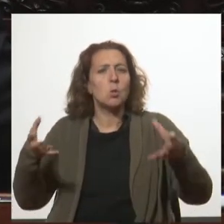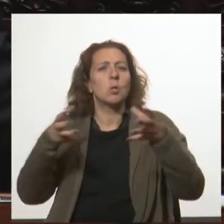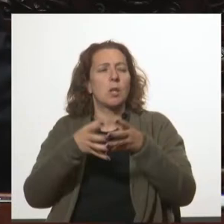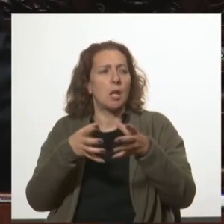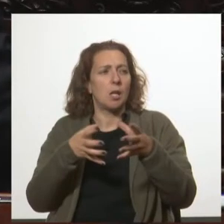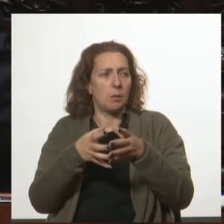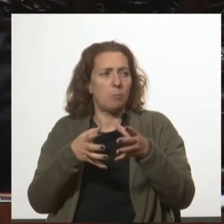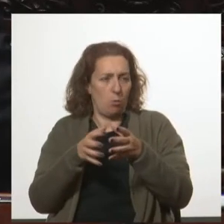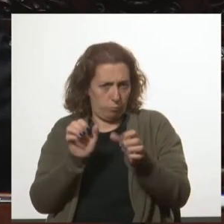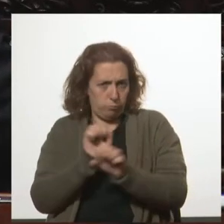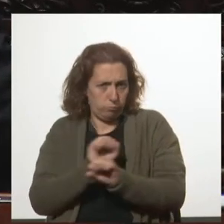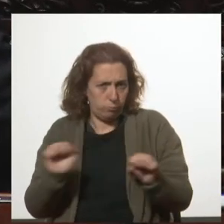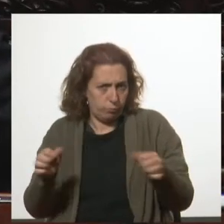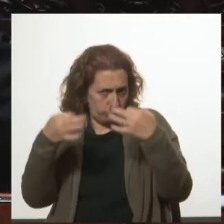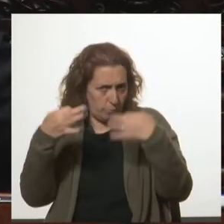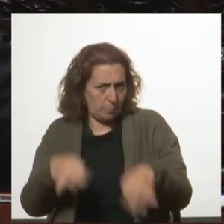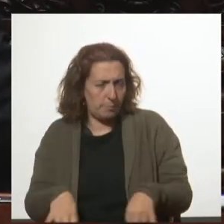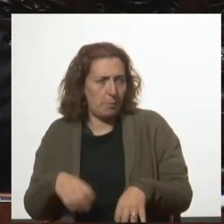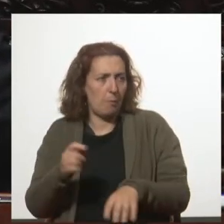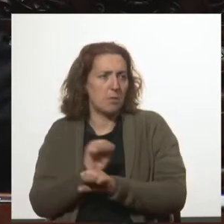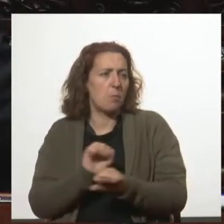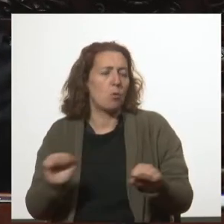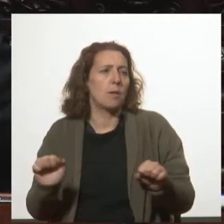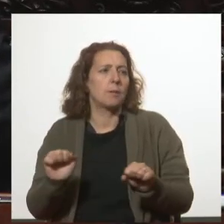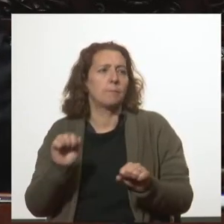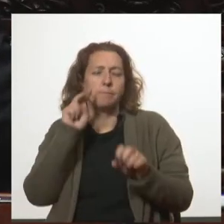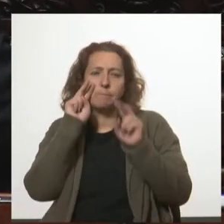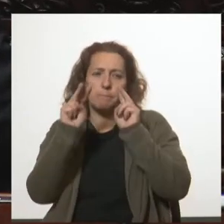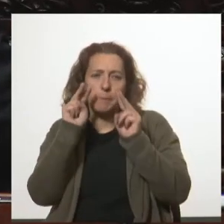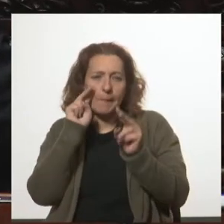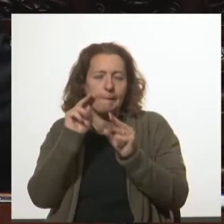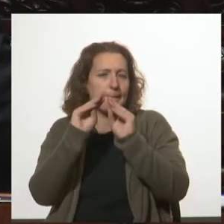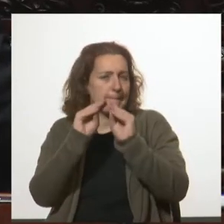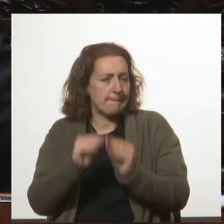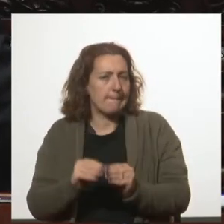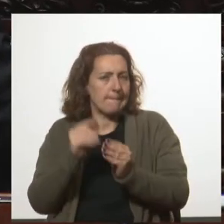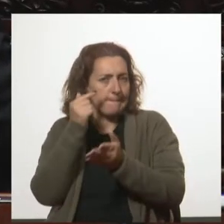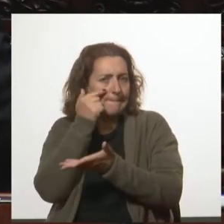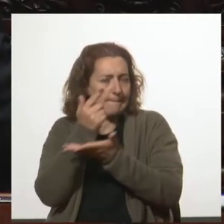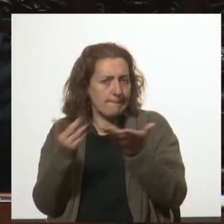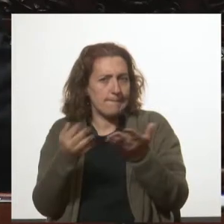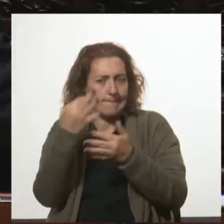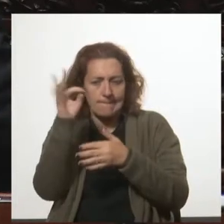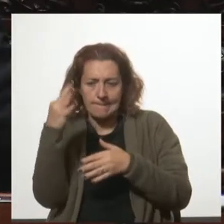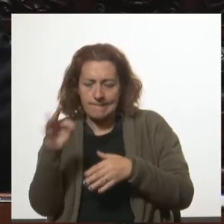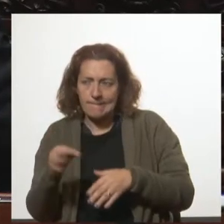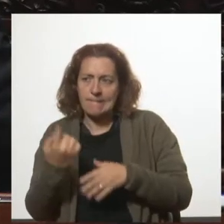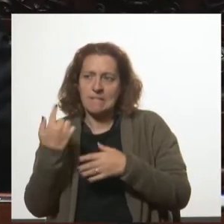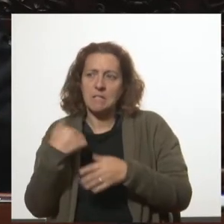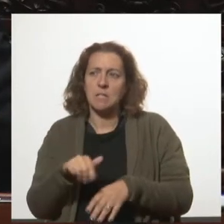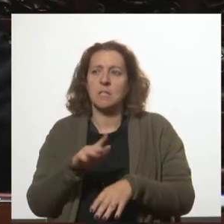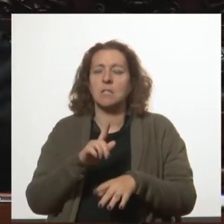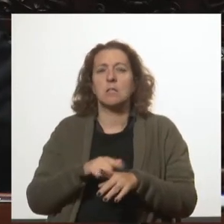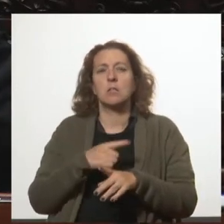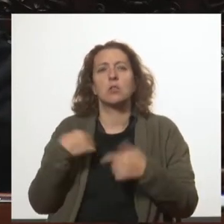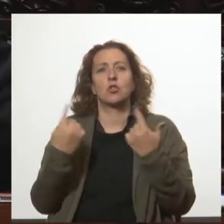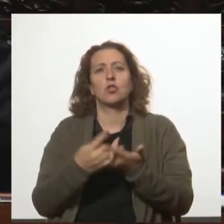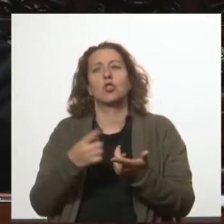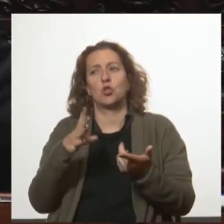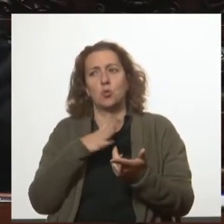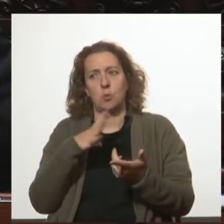vamos a terminar llegando a los números al presupuesto ya la rendición de cuentas para que mientras tuvimos una ante la